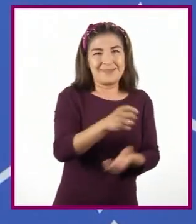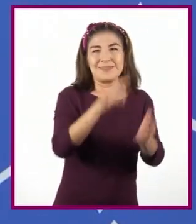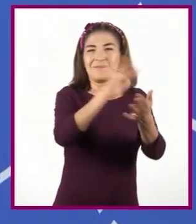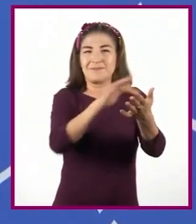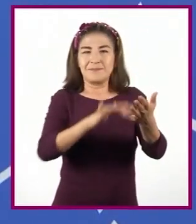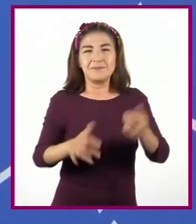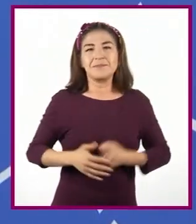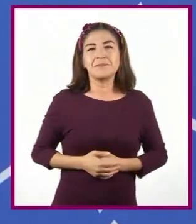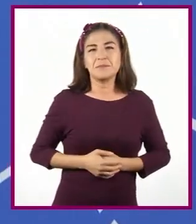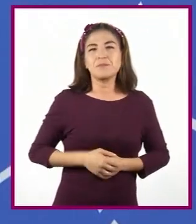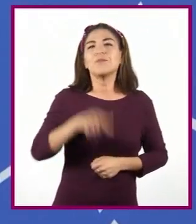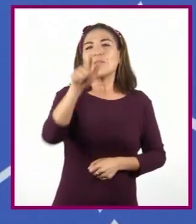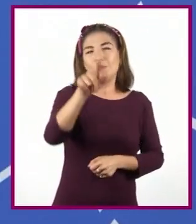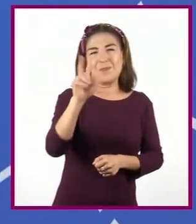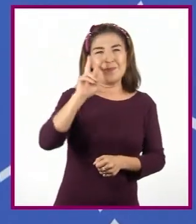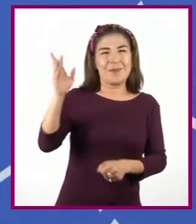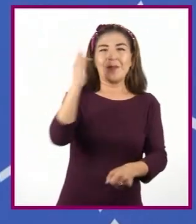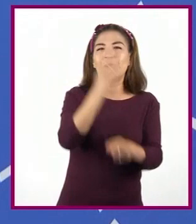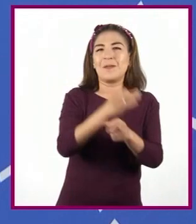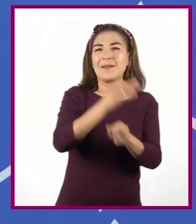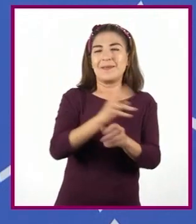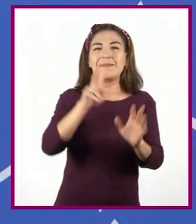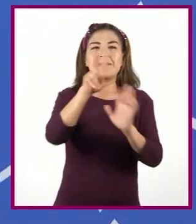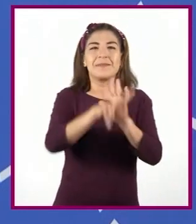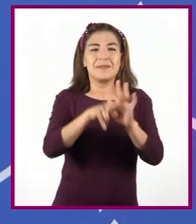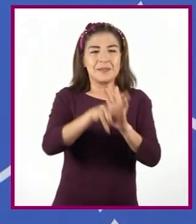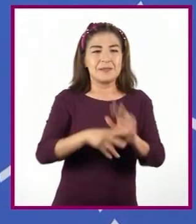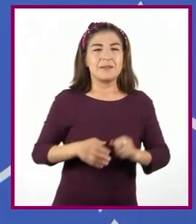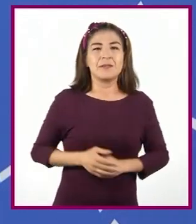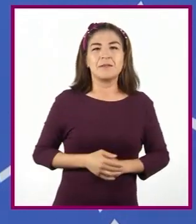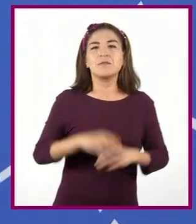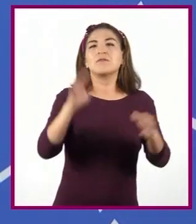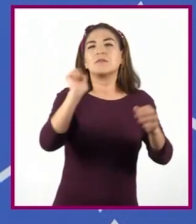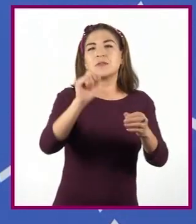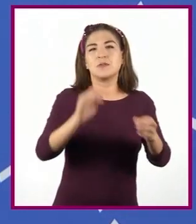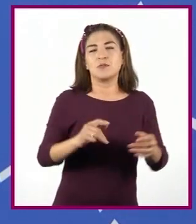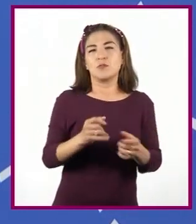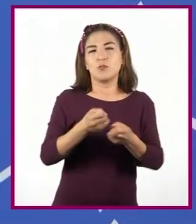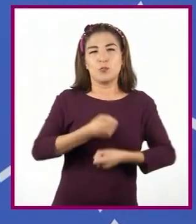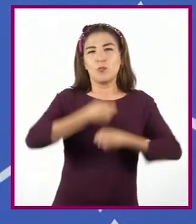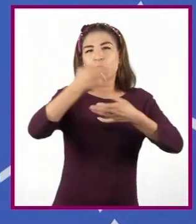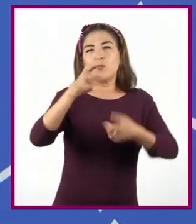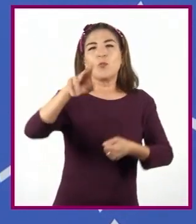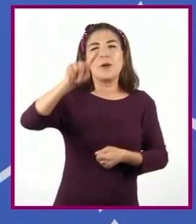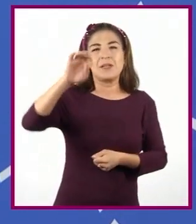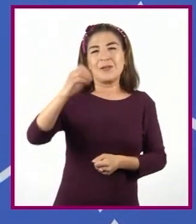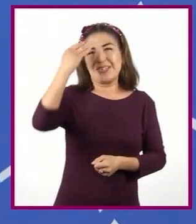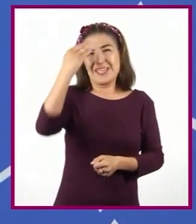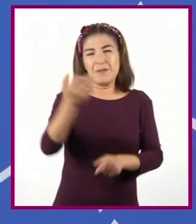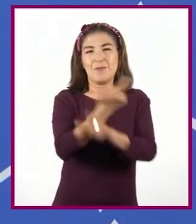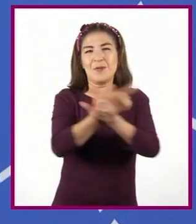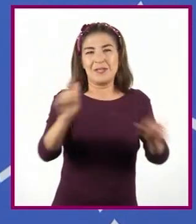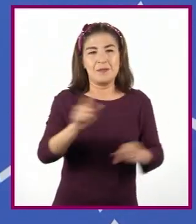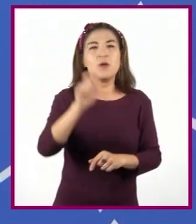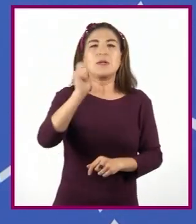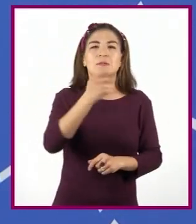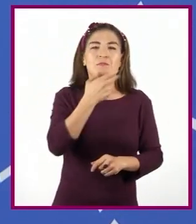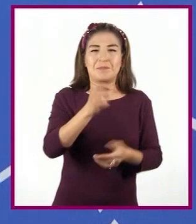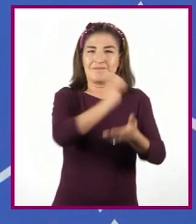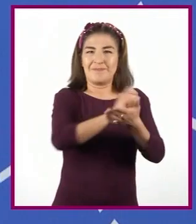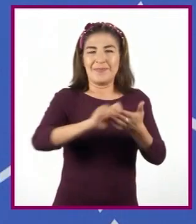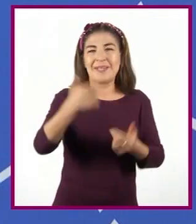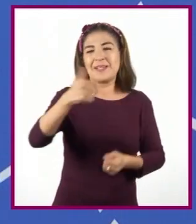les parece si vemos un video de una adaptación del cuento Tiempo Libre, del escritor mexicano Guillermo